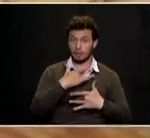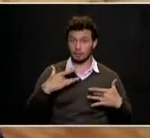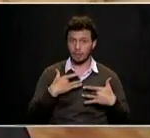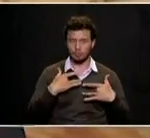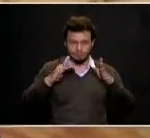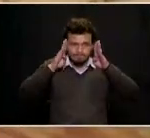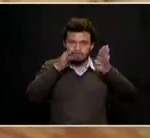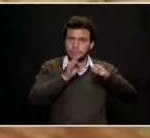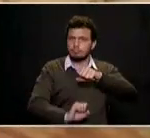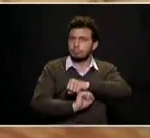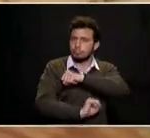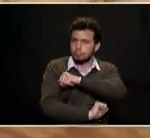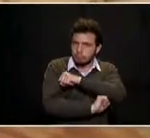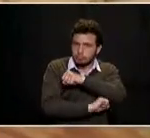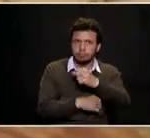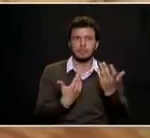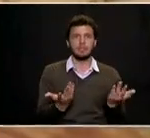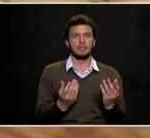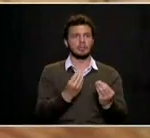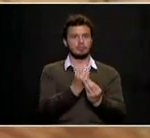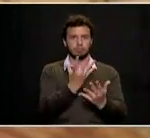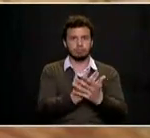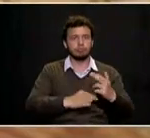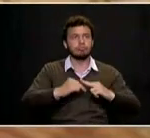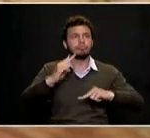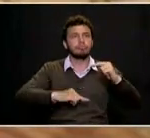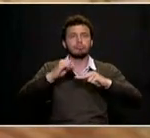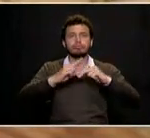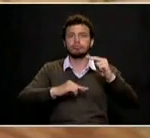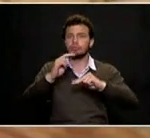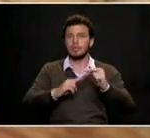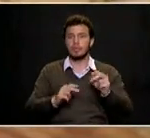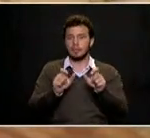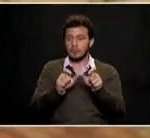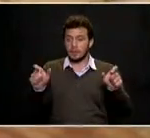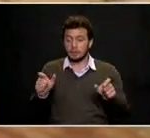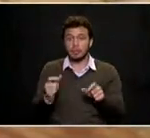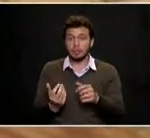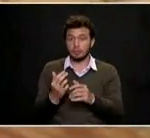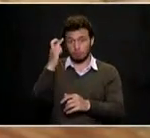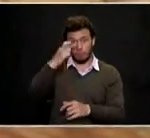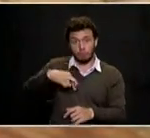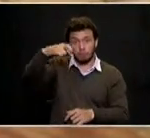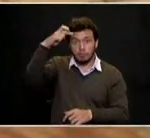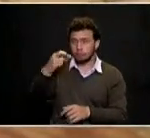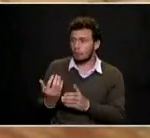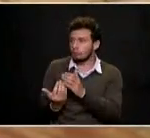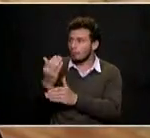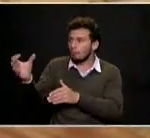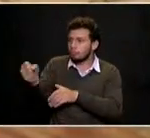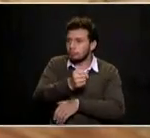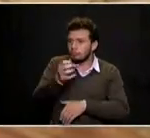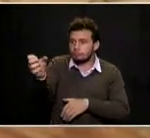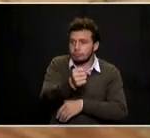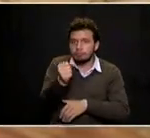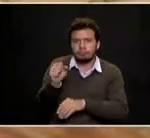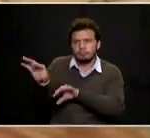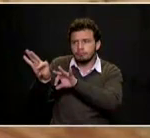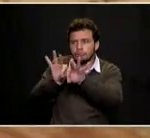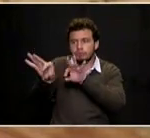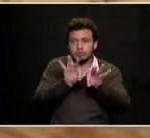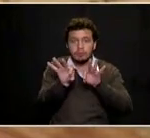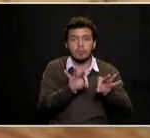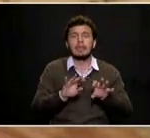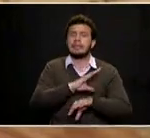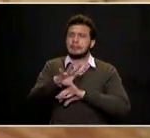infraestructura recurso humano que además mejore la calidad de la atención y por supuesto vamos a trabajar en solucionar el problema